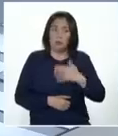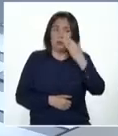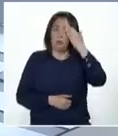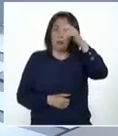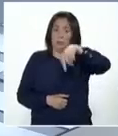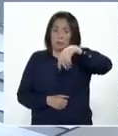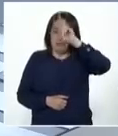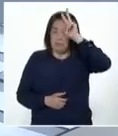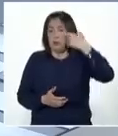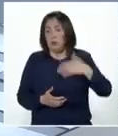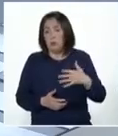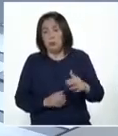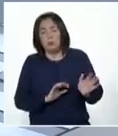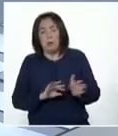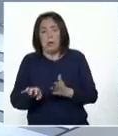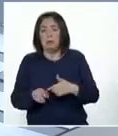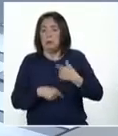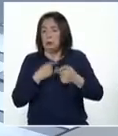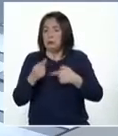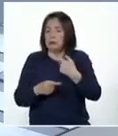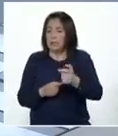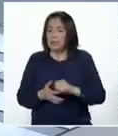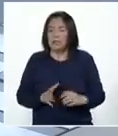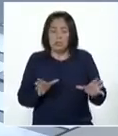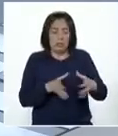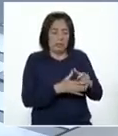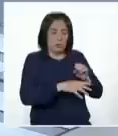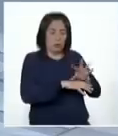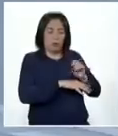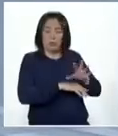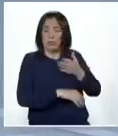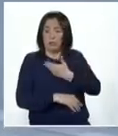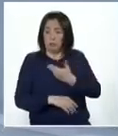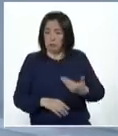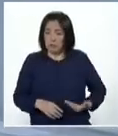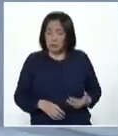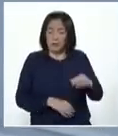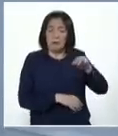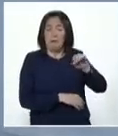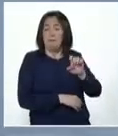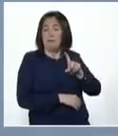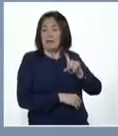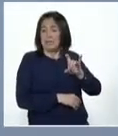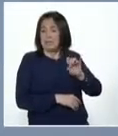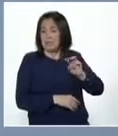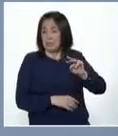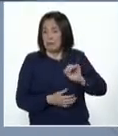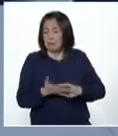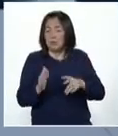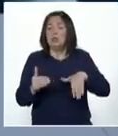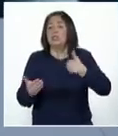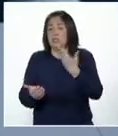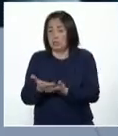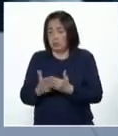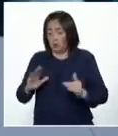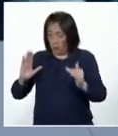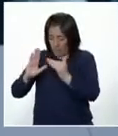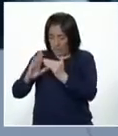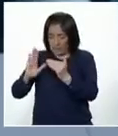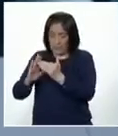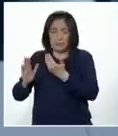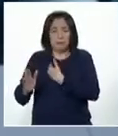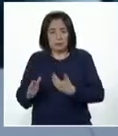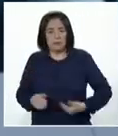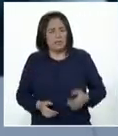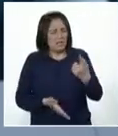País. Pero vamos también a contarles, amigos, que el consejero presidencial Máximo San Román llegó esta mañana a la casa del mandatario Kuczynski. Vamos a